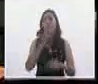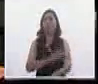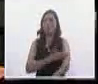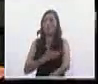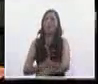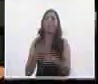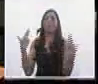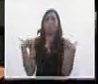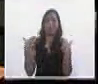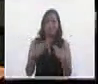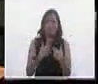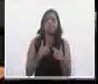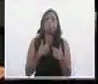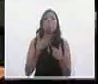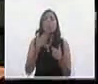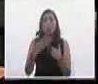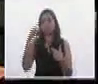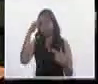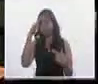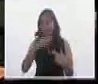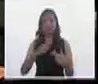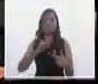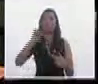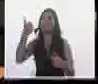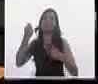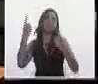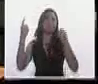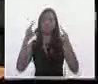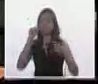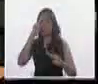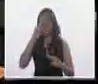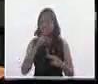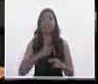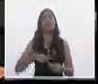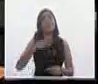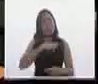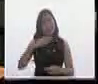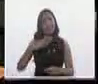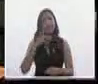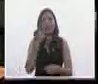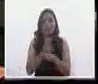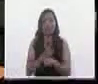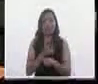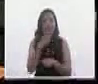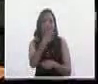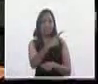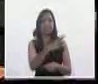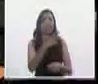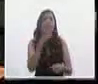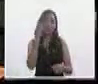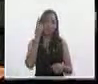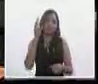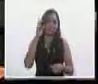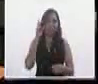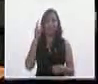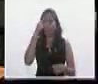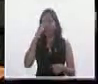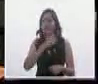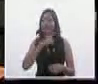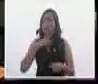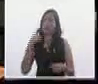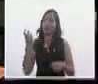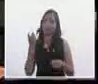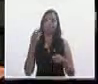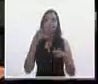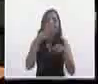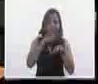profesores que la han respetado mucho y otros no tanto pero está bien que se den cuenta del tipo de enfermedad porque es muy importante que la sociedad respete a estas